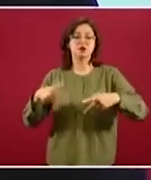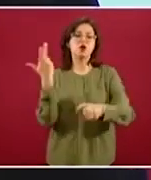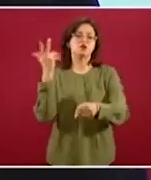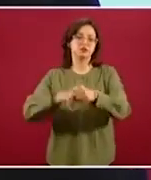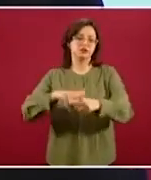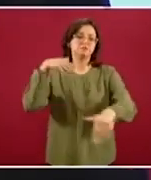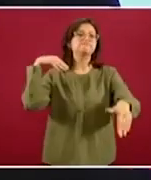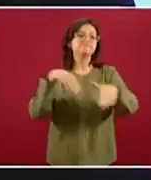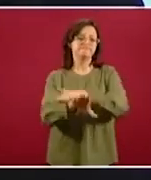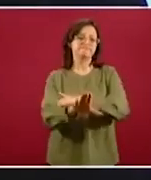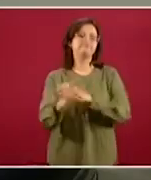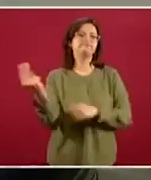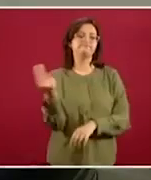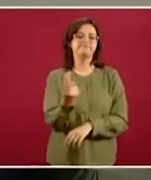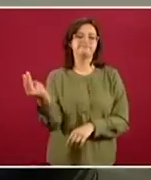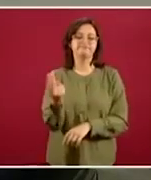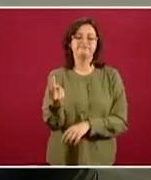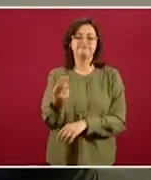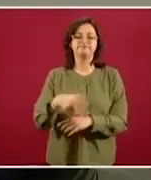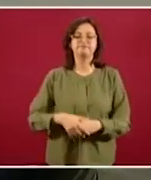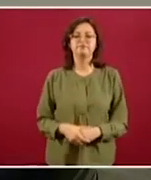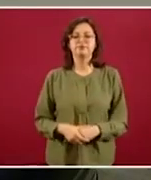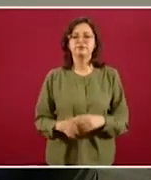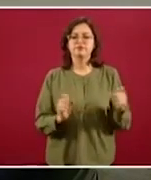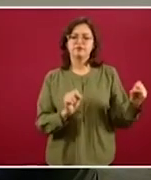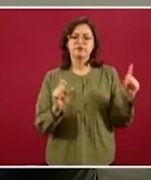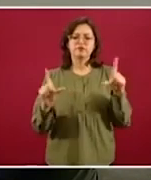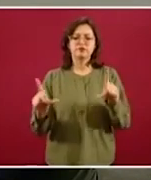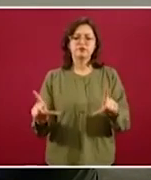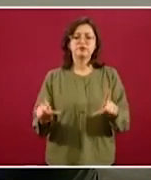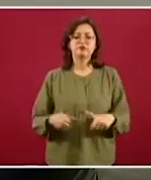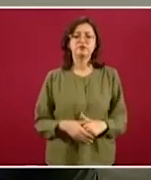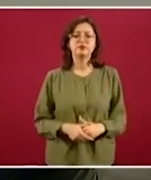una atención hospitalaria. Y me pasa la que sigue, por favor.